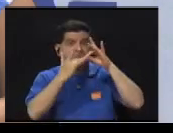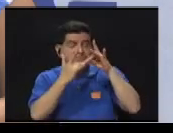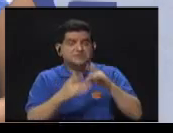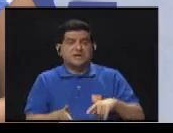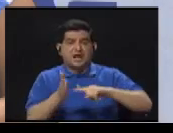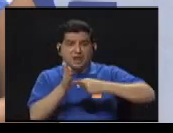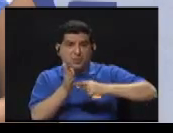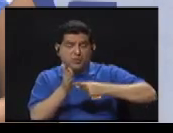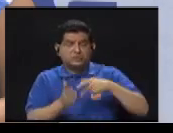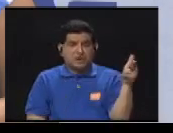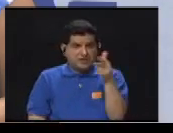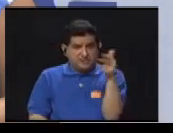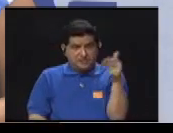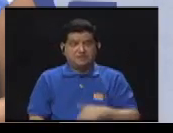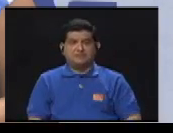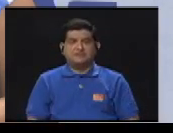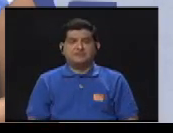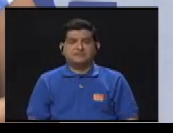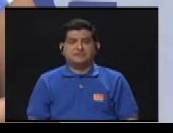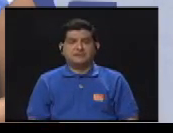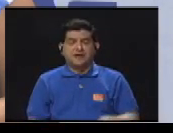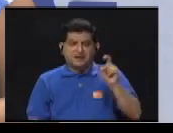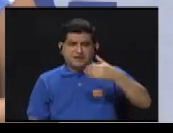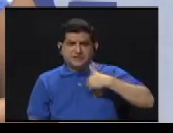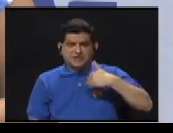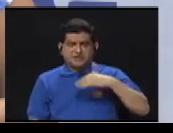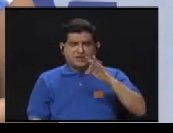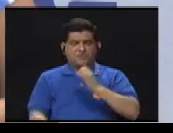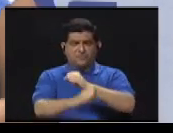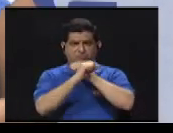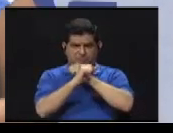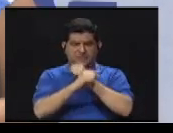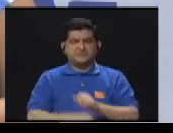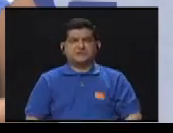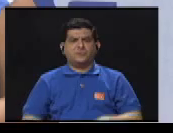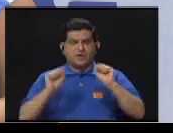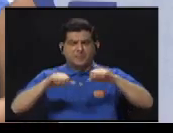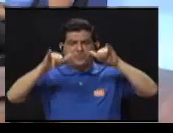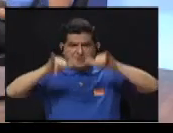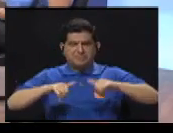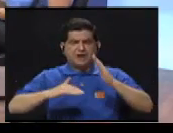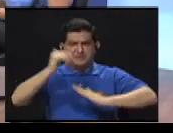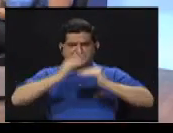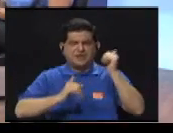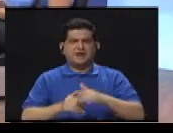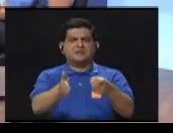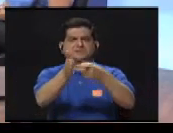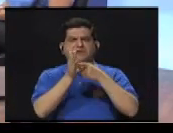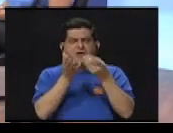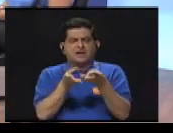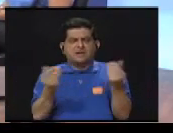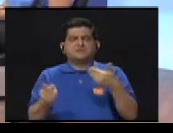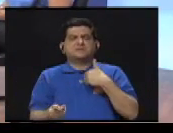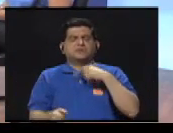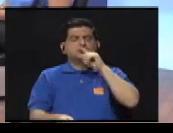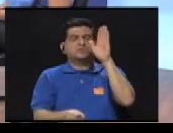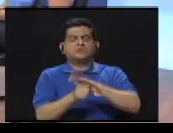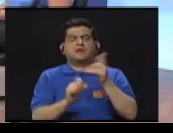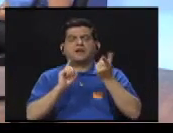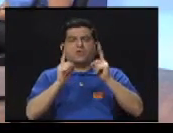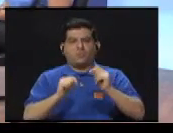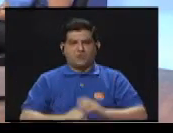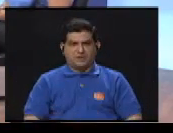en Buenos Aires para grabar. Hay que contar con las medidas de seguridad para estar en la construcción. ¿Cuáles eran esos requisitos de producción que tuvieron que